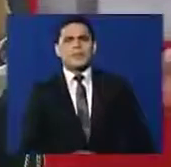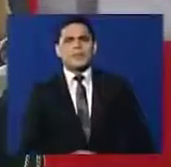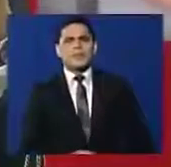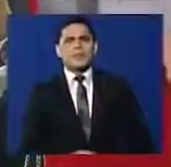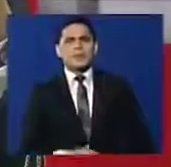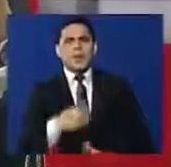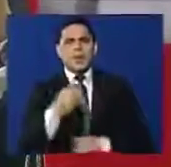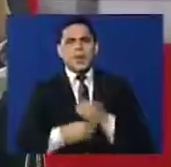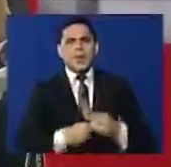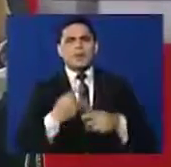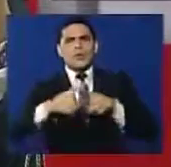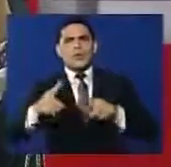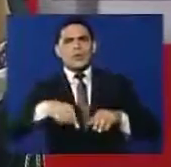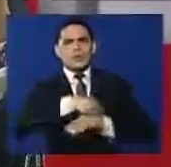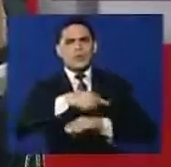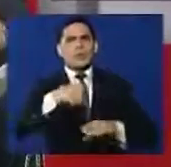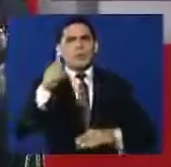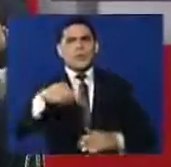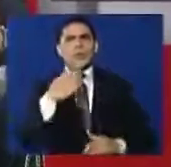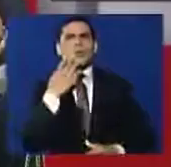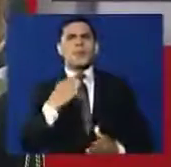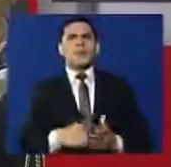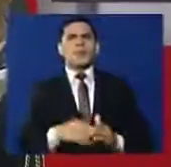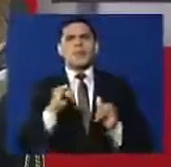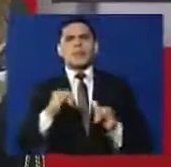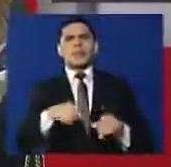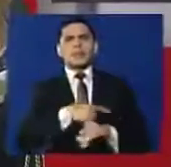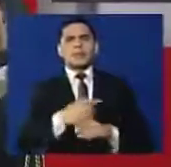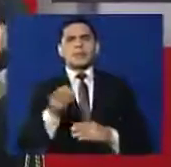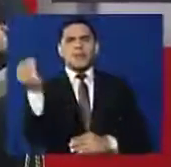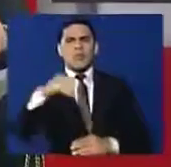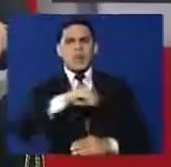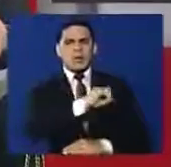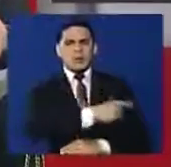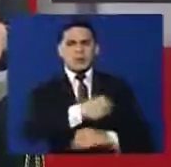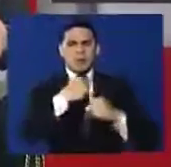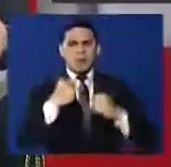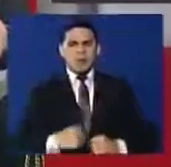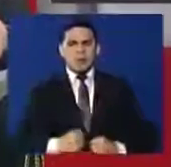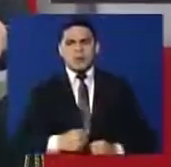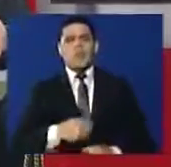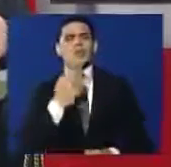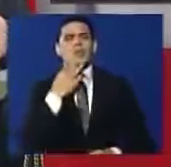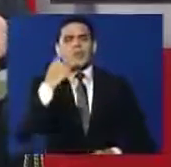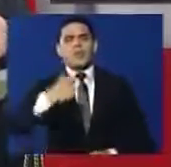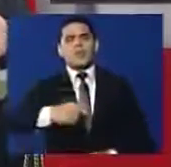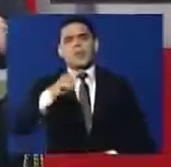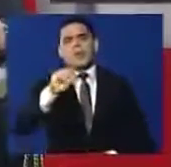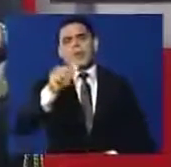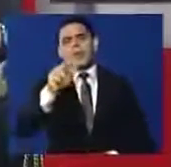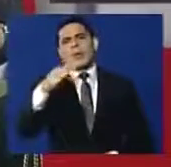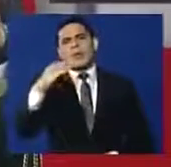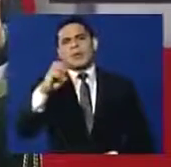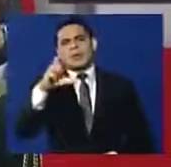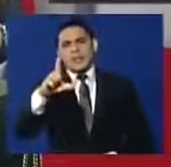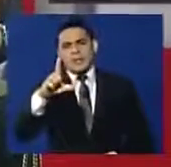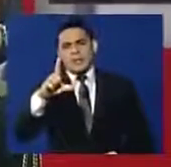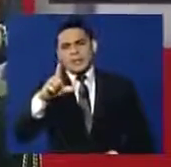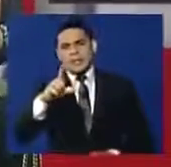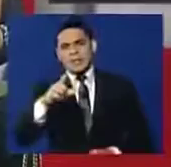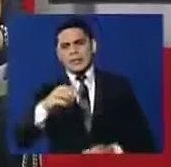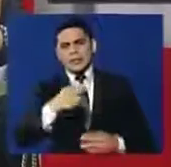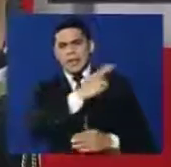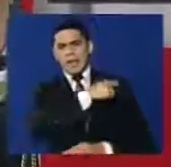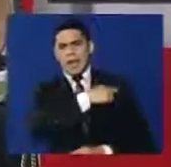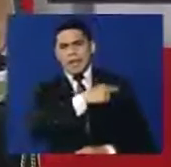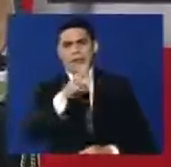Y lo ha hecho en otros momentos, también lo hizo. Con pero en este caso fue como una fuerza Marcel Granier versus el presidente difunto, presidente